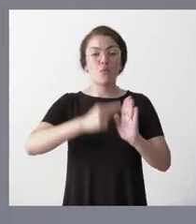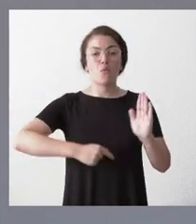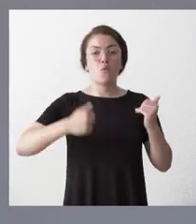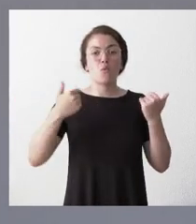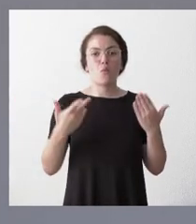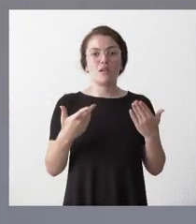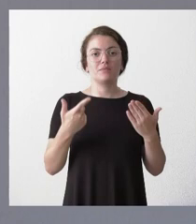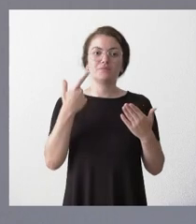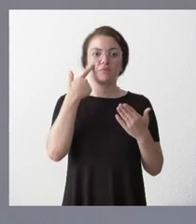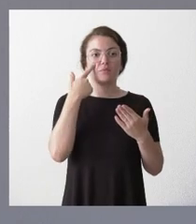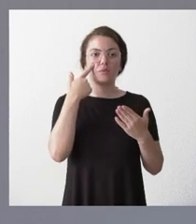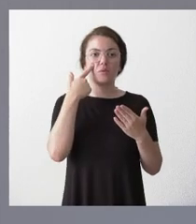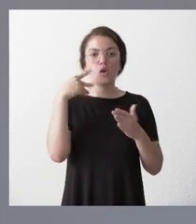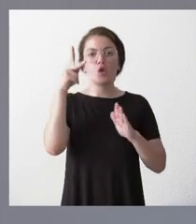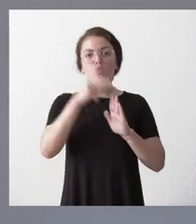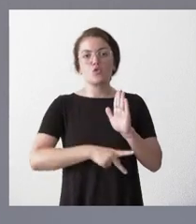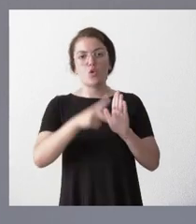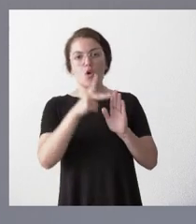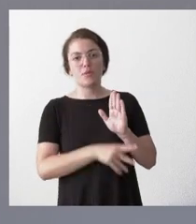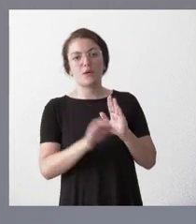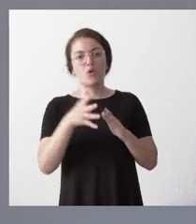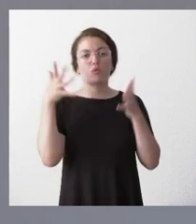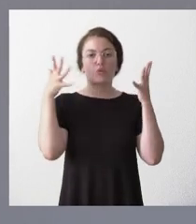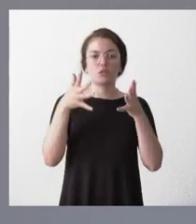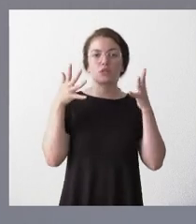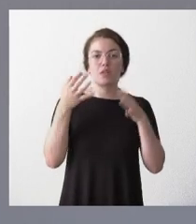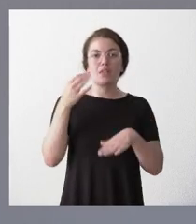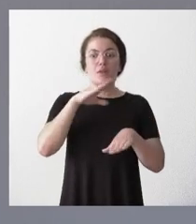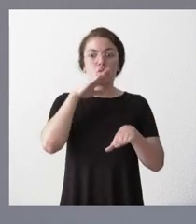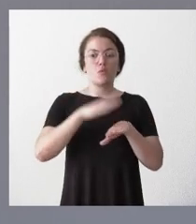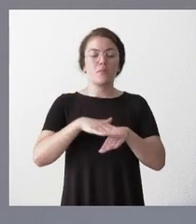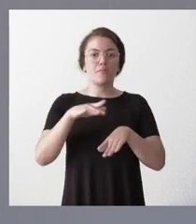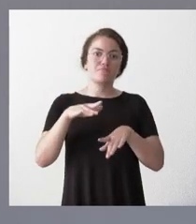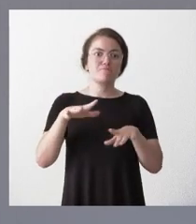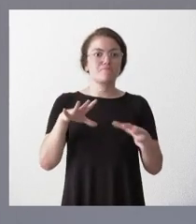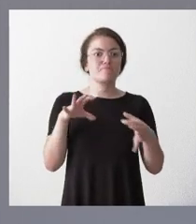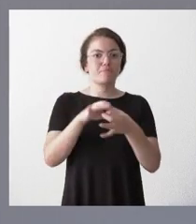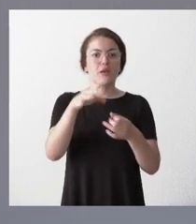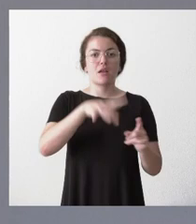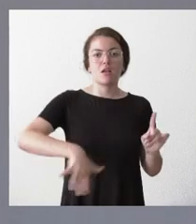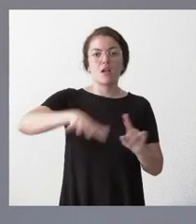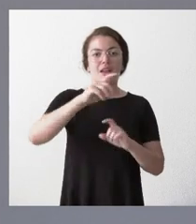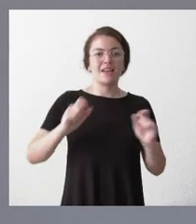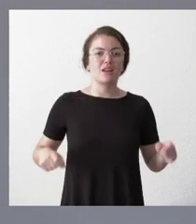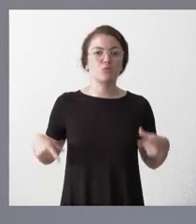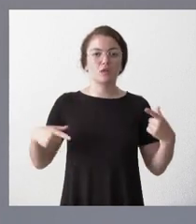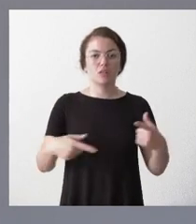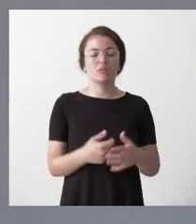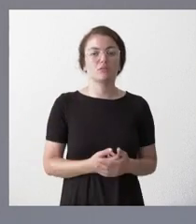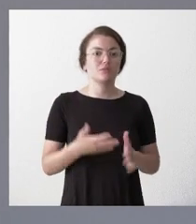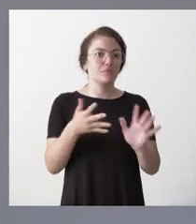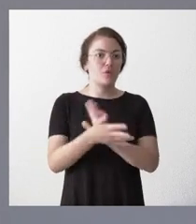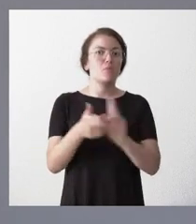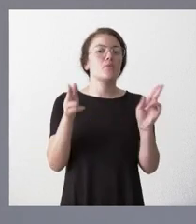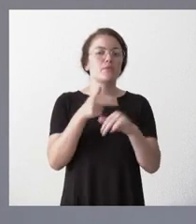las orientaciones o las normas que tienen que cumplirse en relación con el medio forestal, básicamente lo que está prohibido. Y